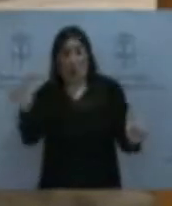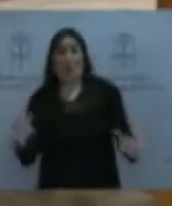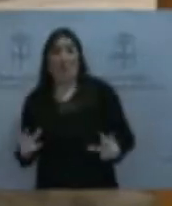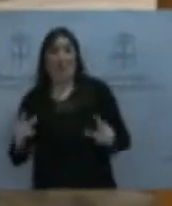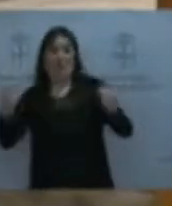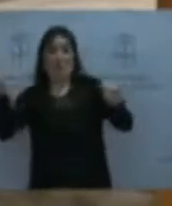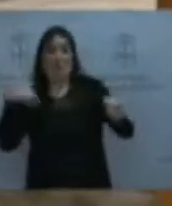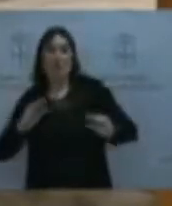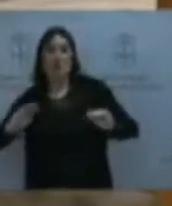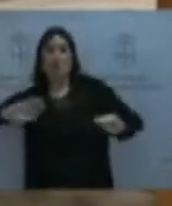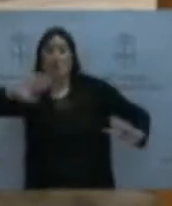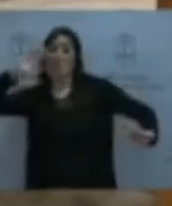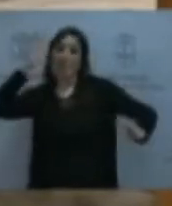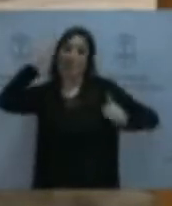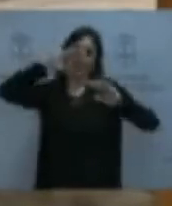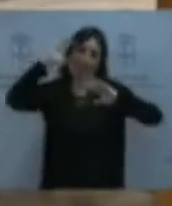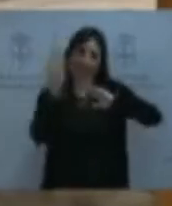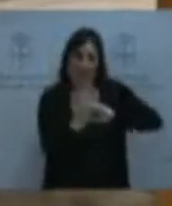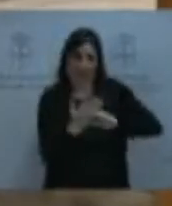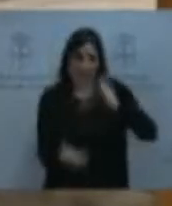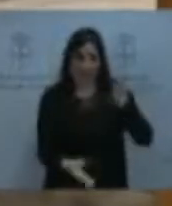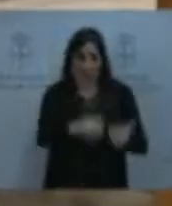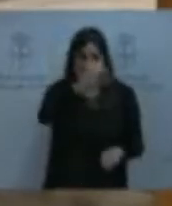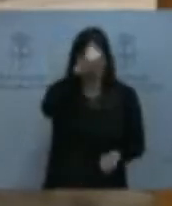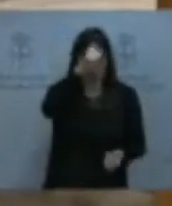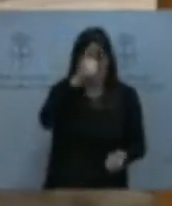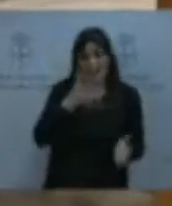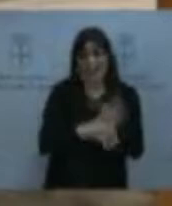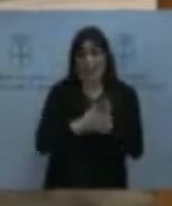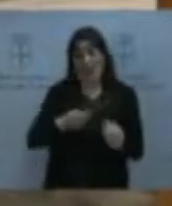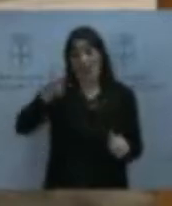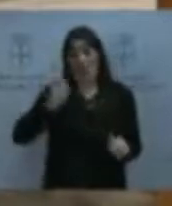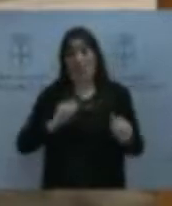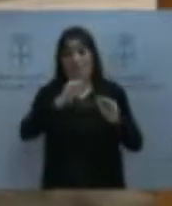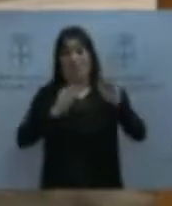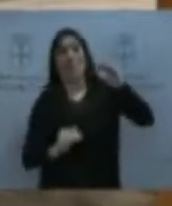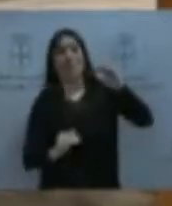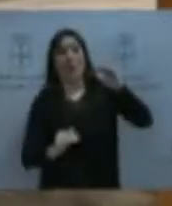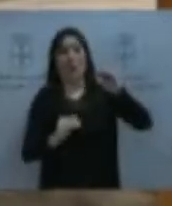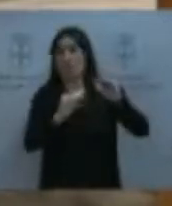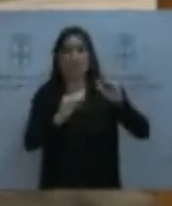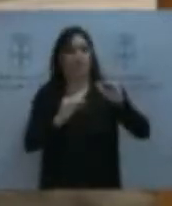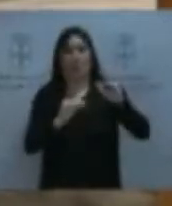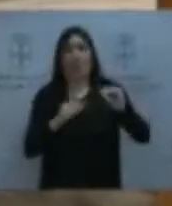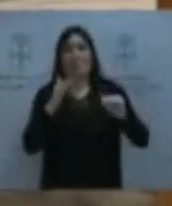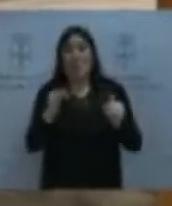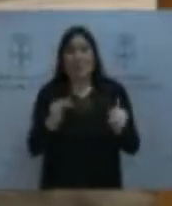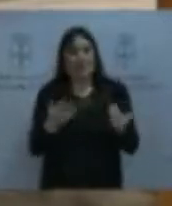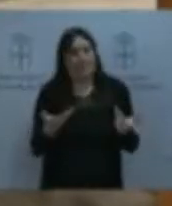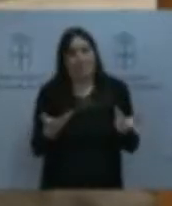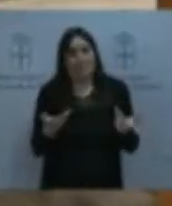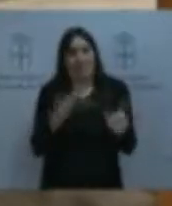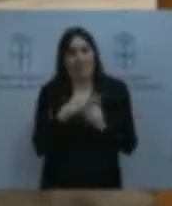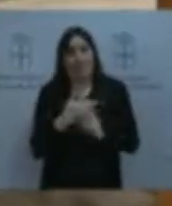tiempo, con la consolidación de la trayectoria laboral, sino que el suelo pegajoso que les impide tener movilidad, el irrumpir en sectores que actualmente